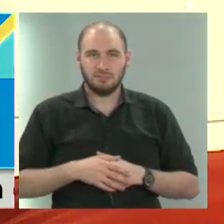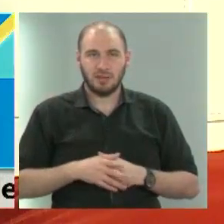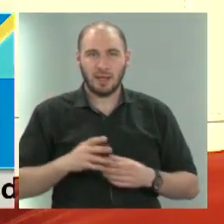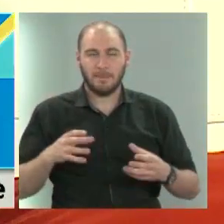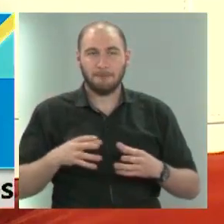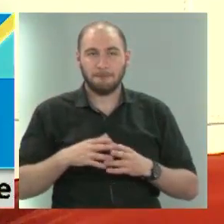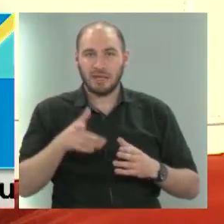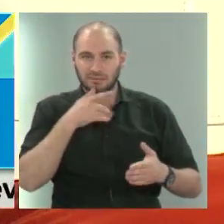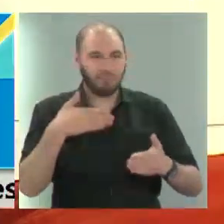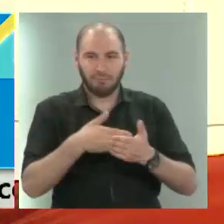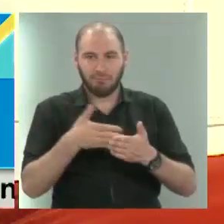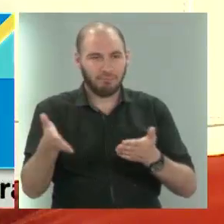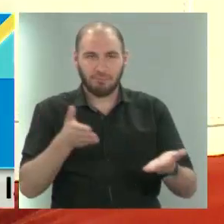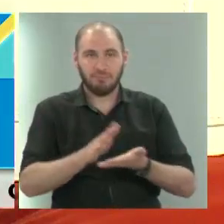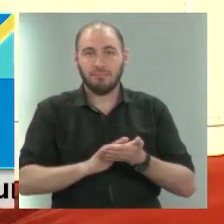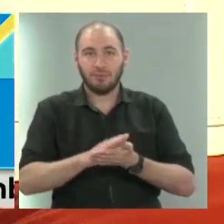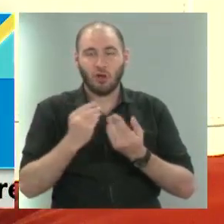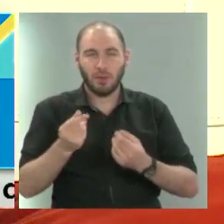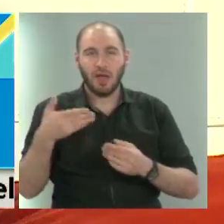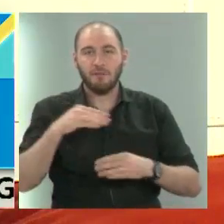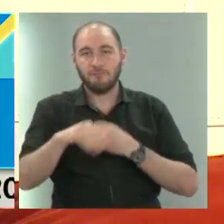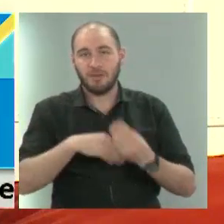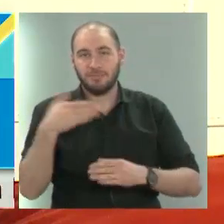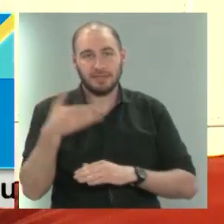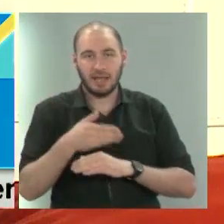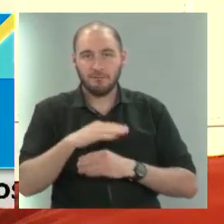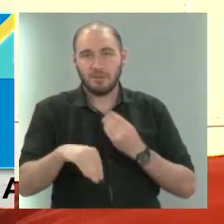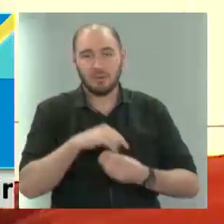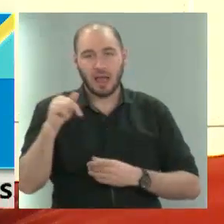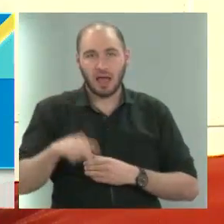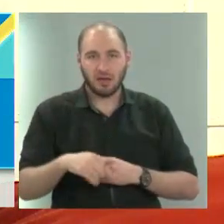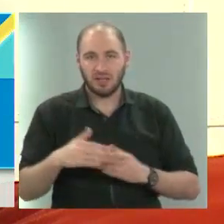un callejón sin salida, la participación de la familia, en una familia hoy que está